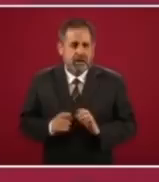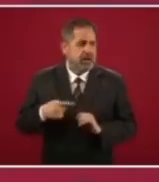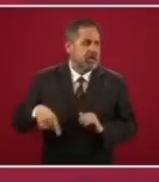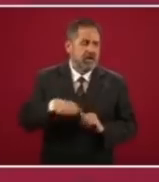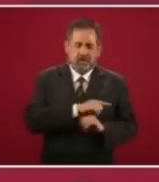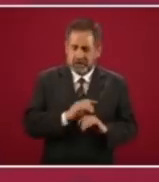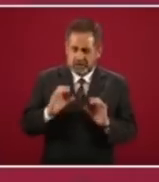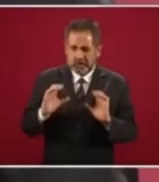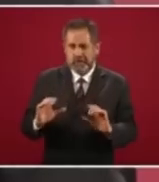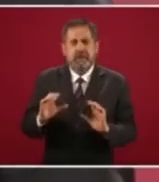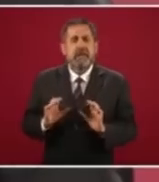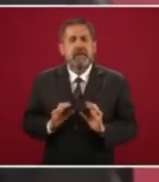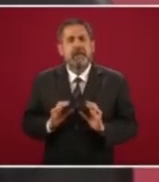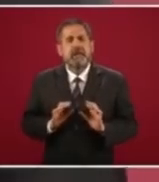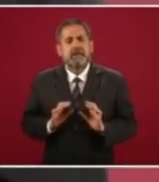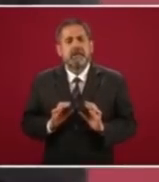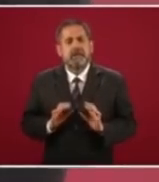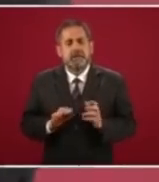procuremos